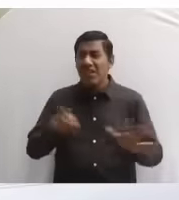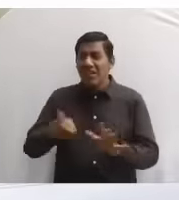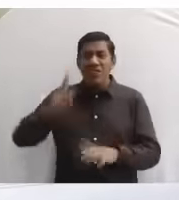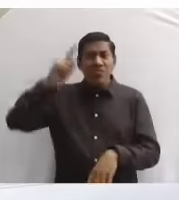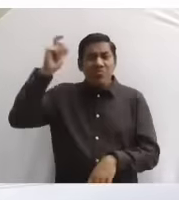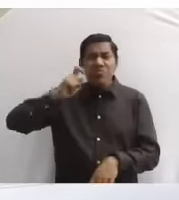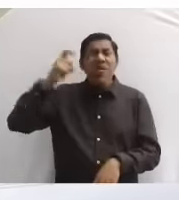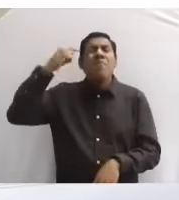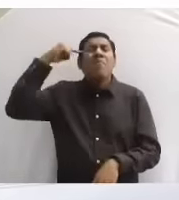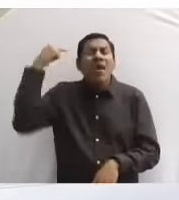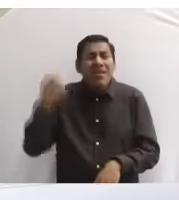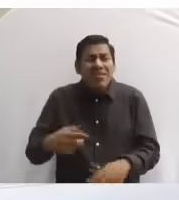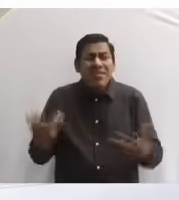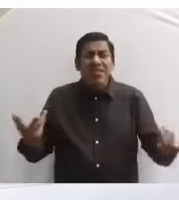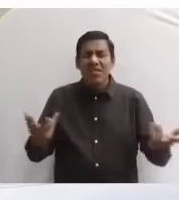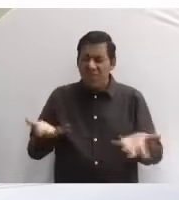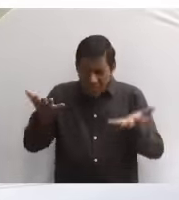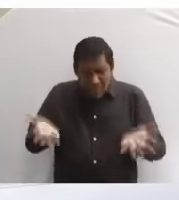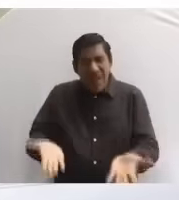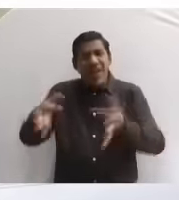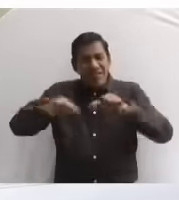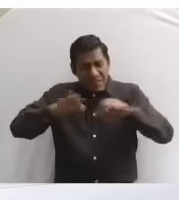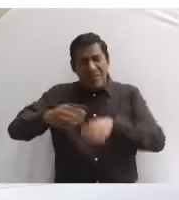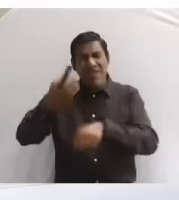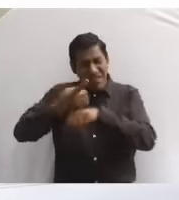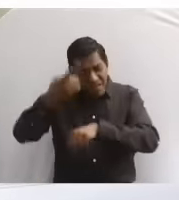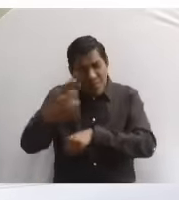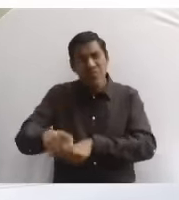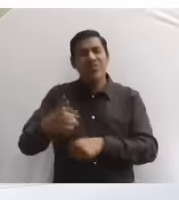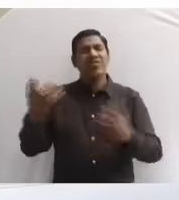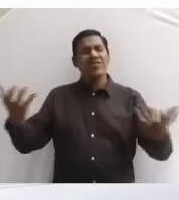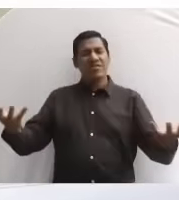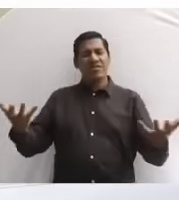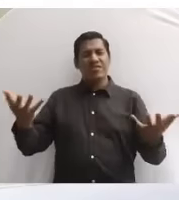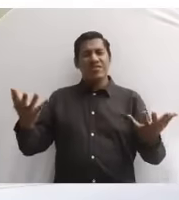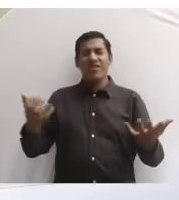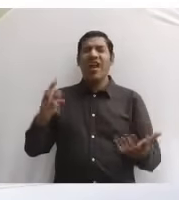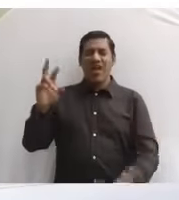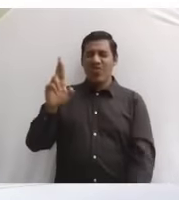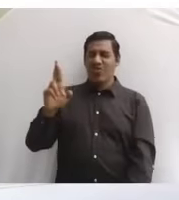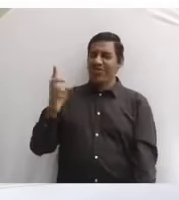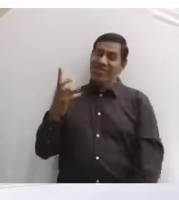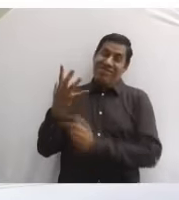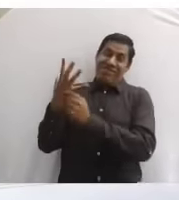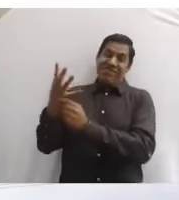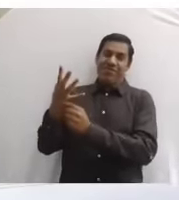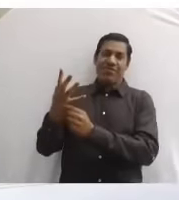recibiendo programas sociales. A trabajar, cabrones, como dice Xochitl.